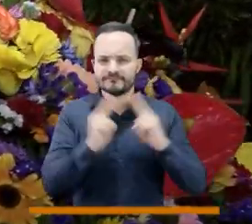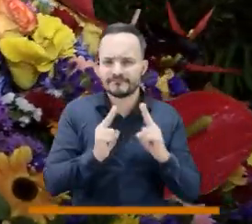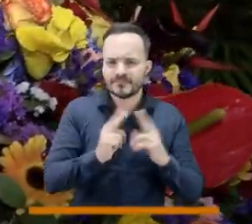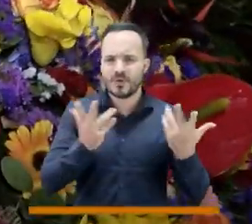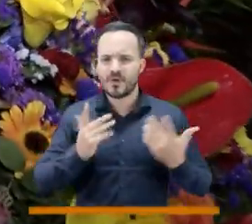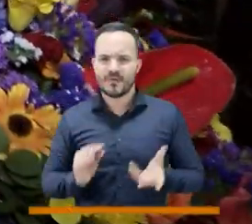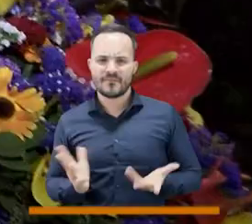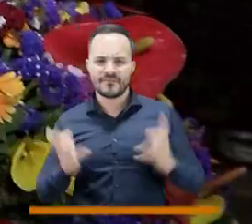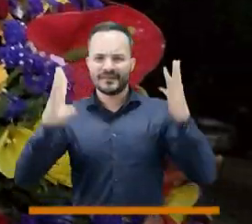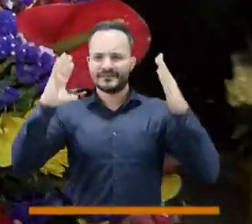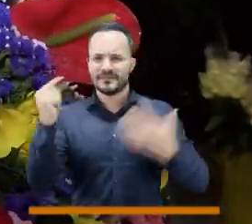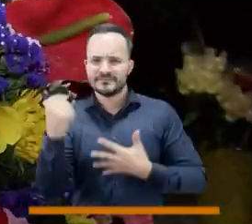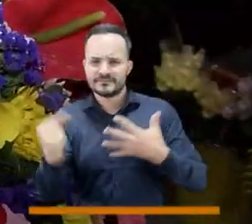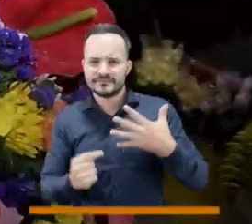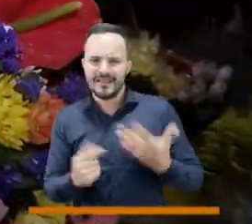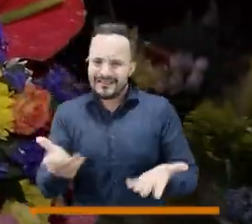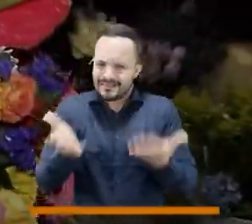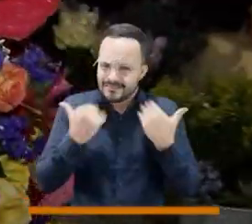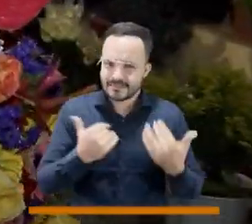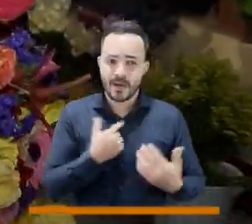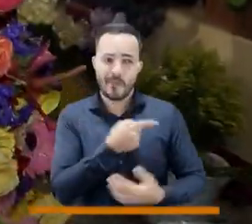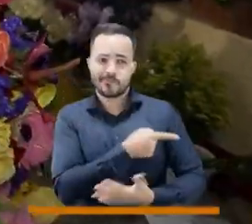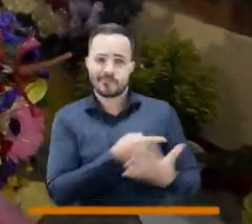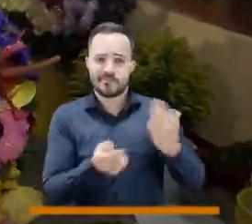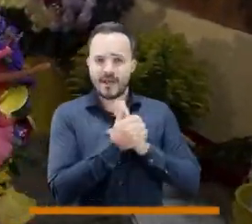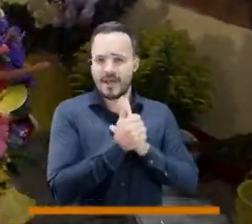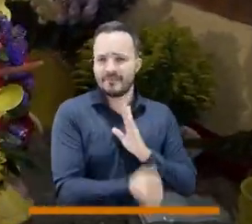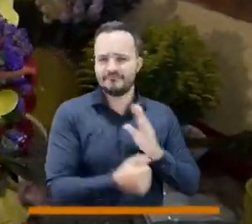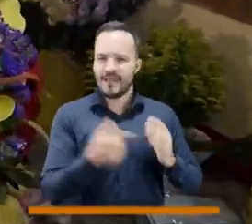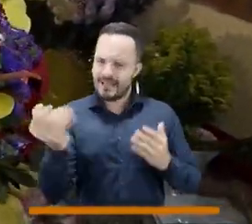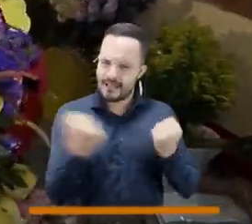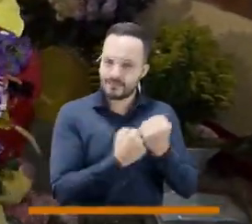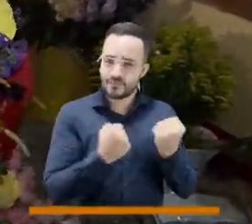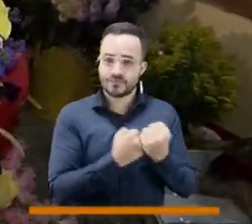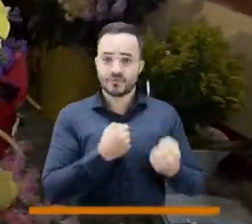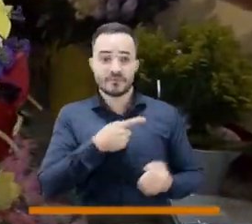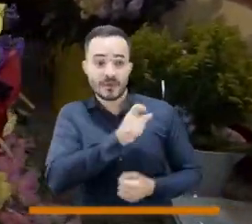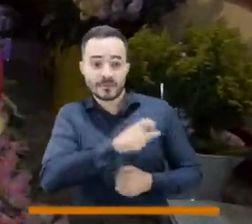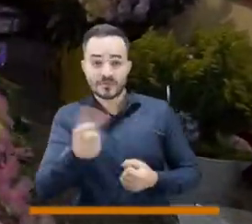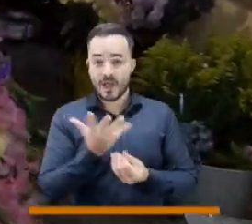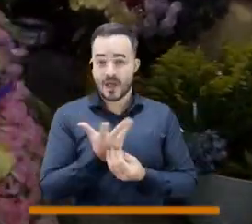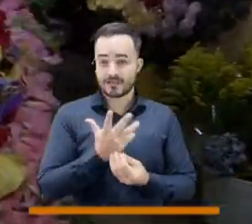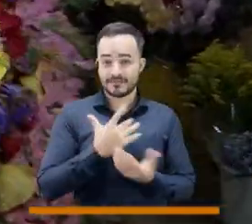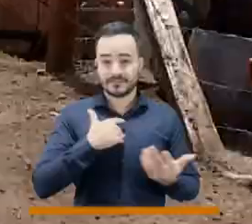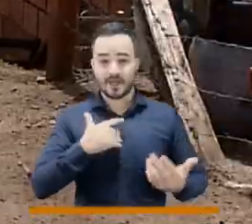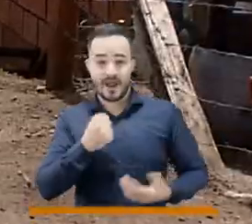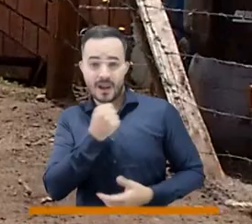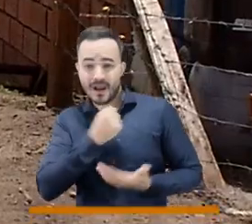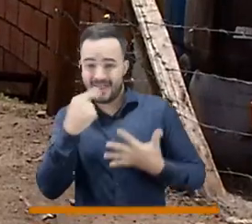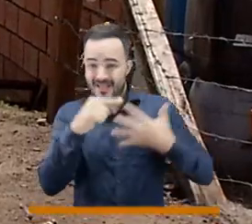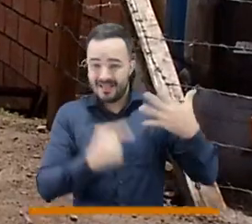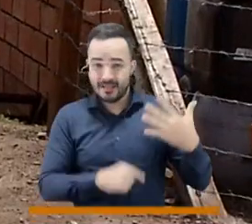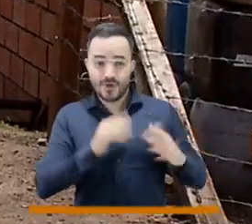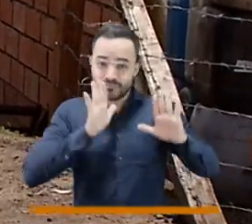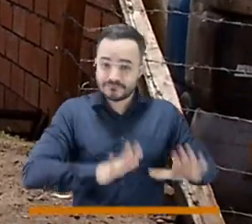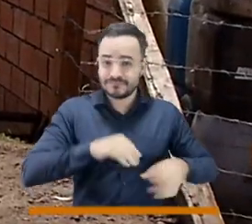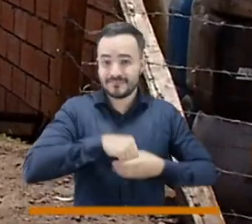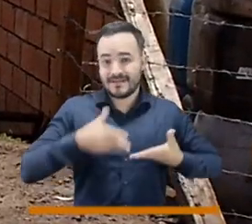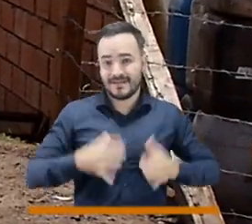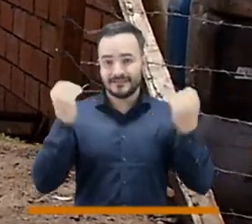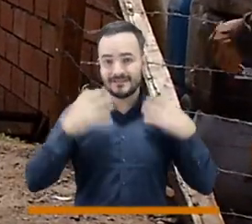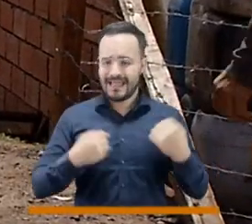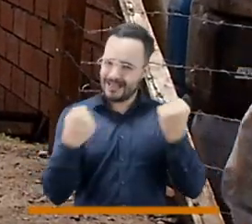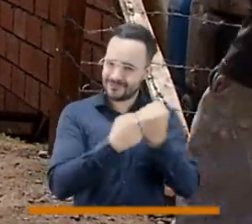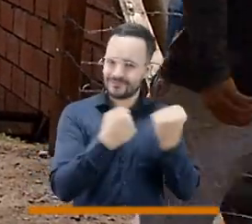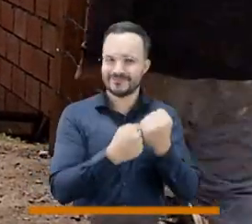apoyen el talento local. Acá tenemos una parrilla todos artistas locales donde vamos a pasar unos momentos muy agradables. La